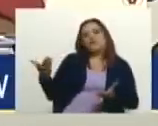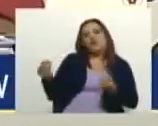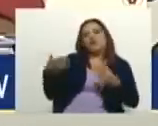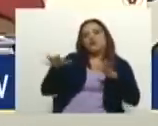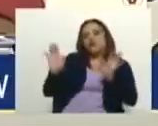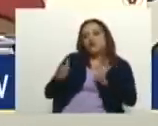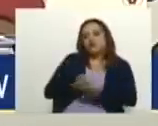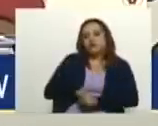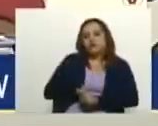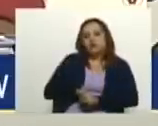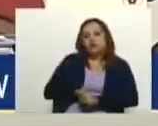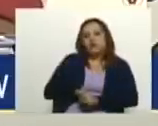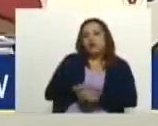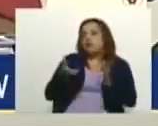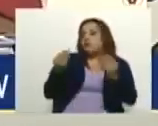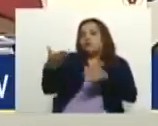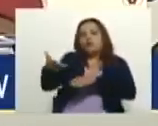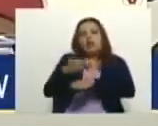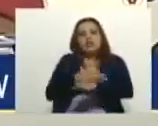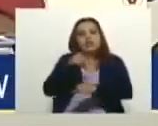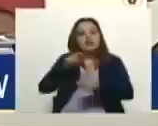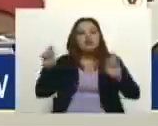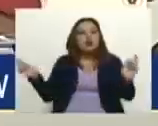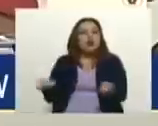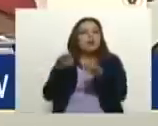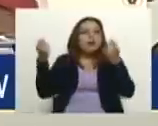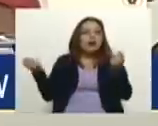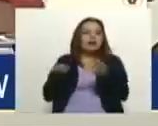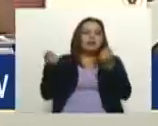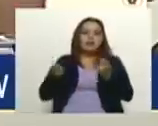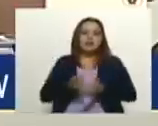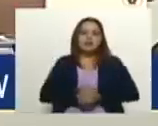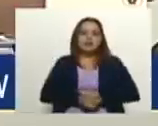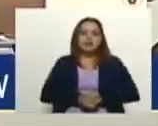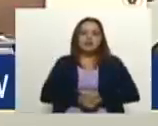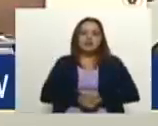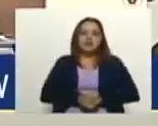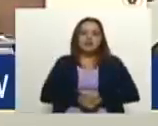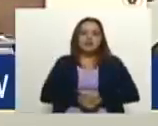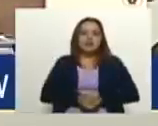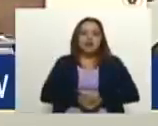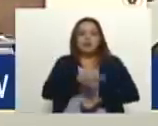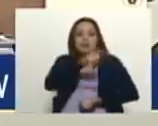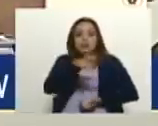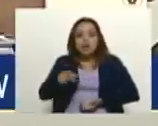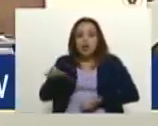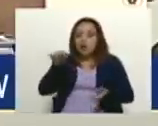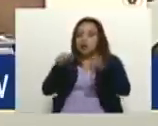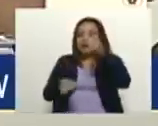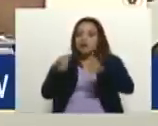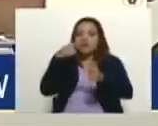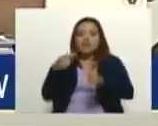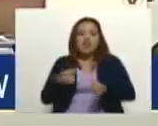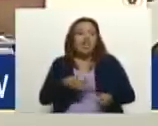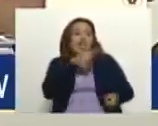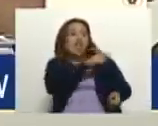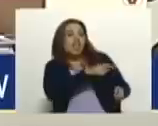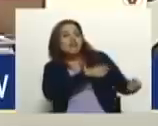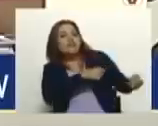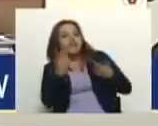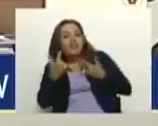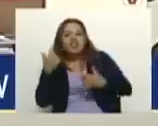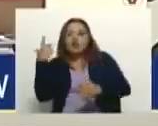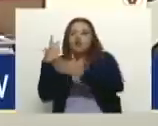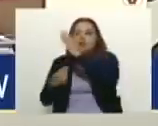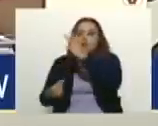Con bastante antelación. Una campaña donde bajaban a la gente los autobuses. Estos vienen caminando, huyendo del